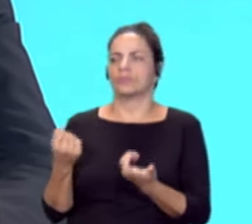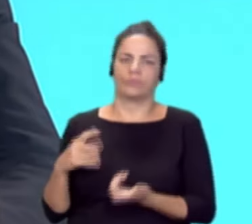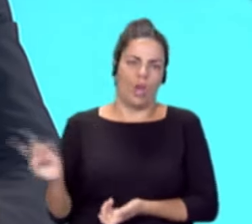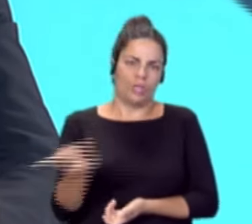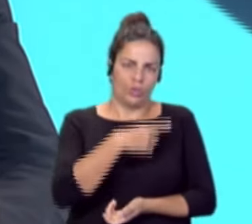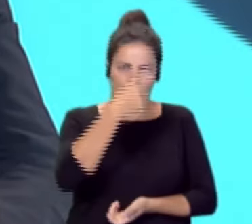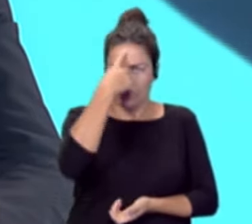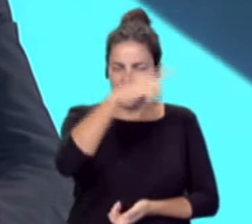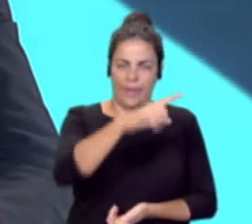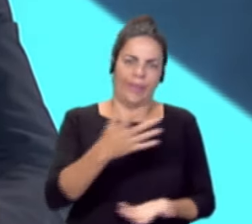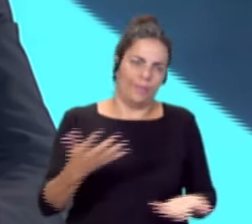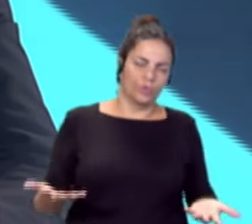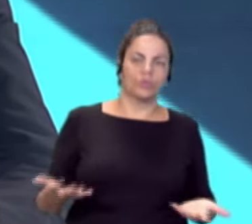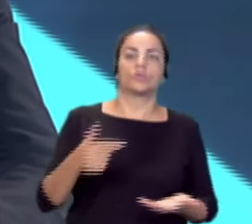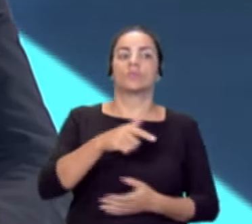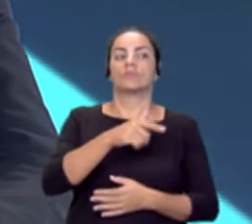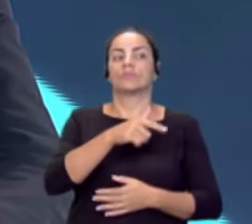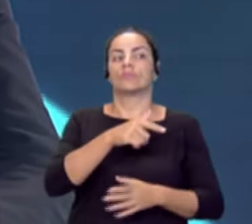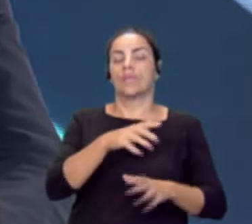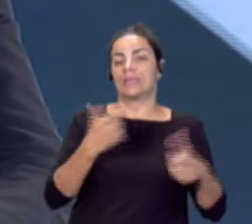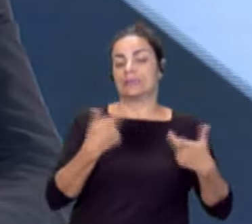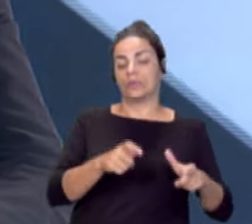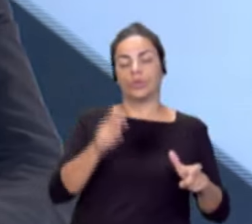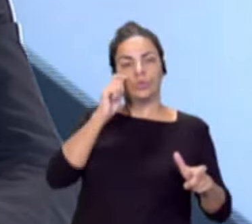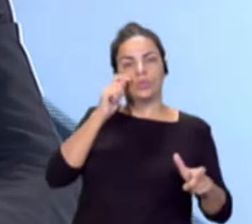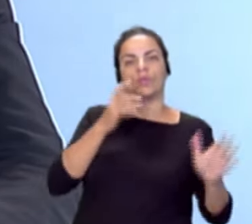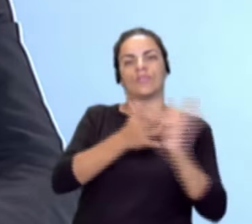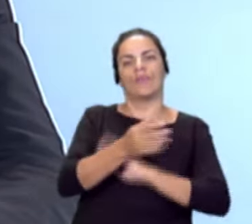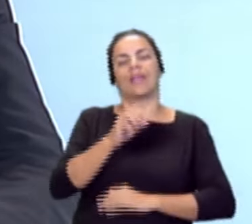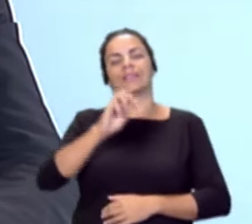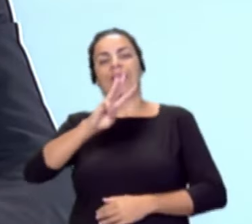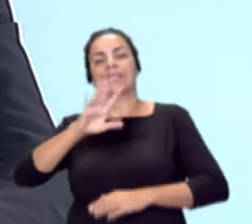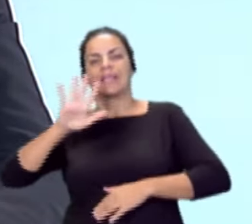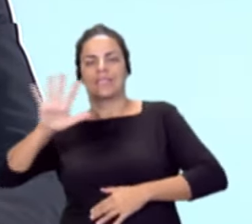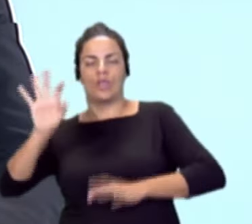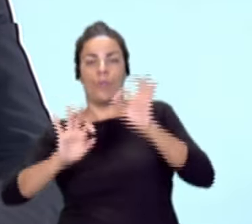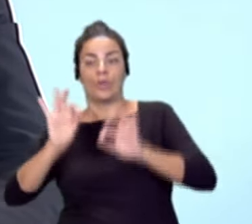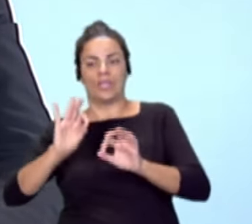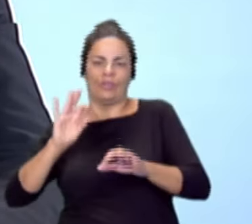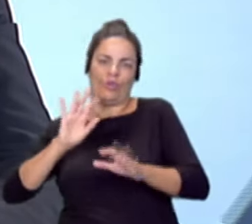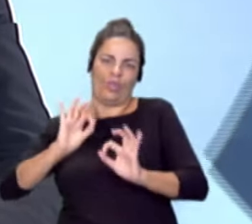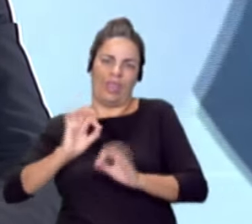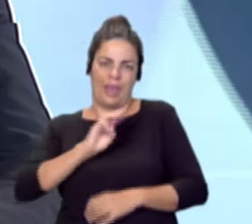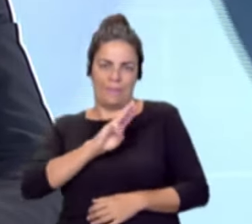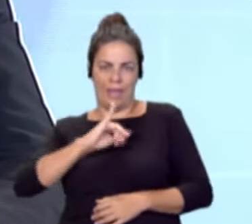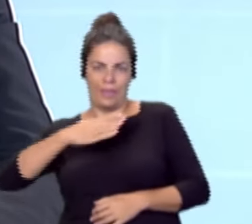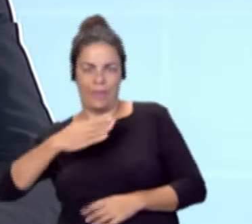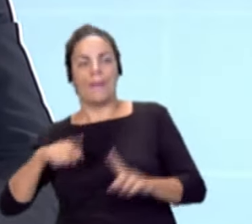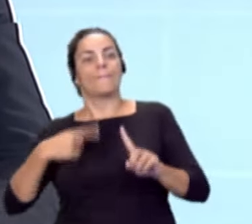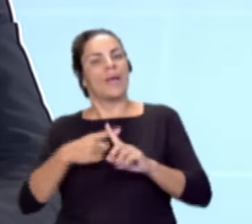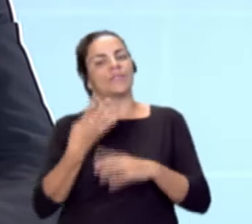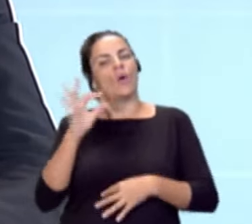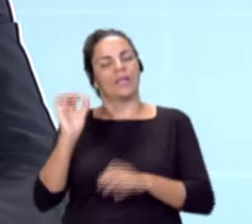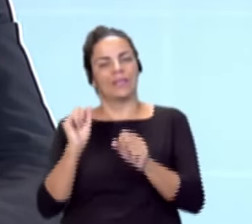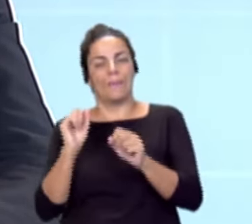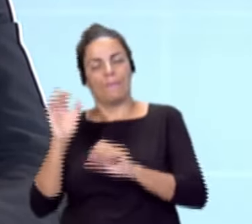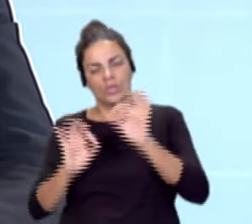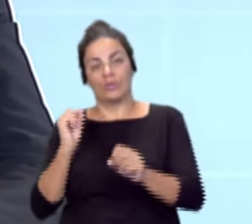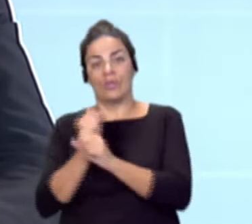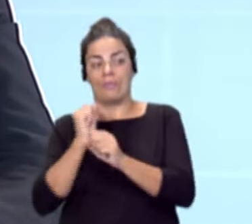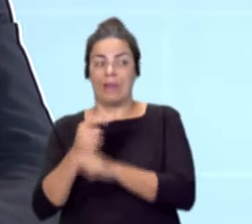sabemos de que pues representa el 35% del PIB y, por otro lado, también el 40% del empleo, de tal manera de